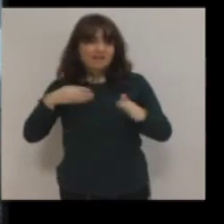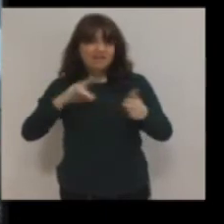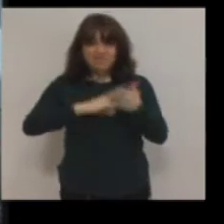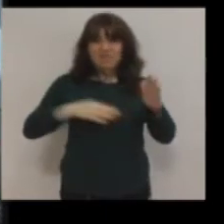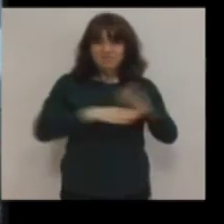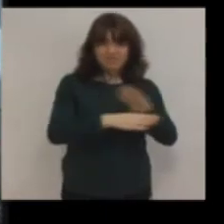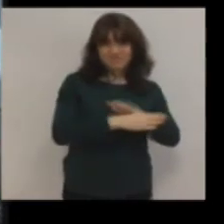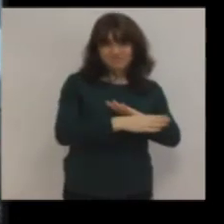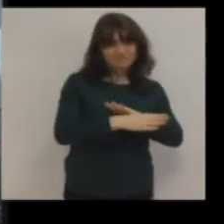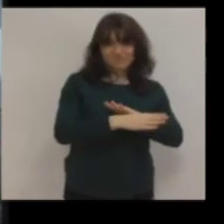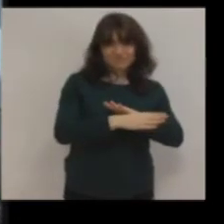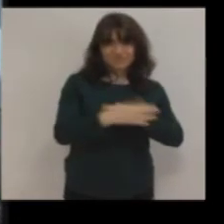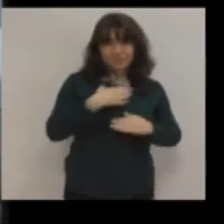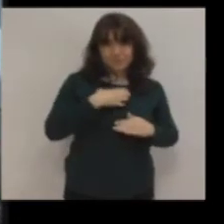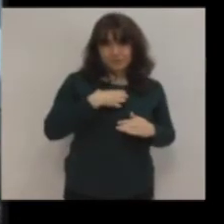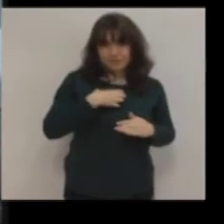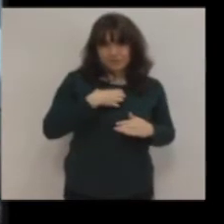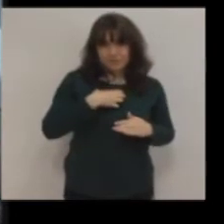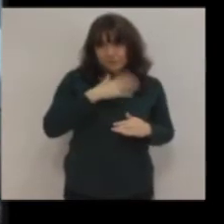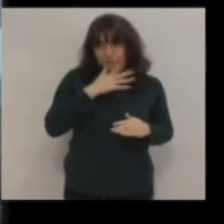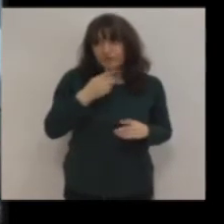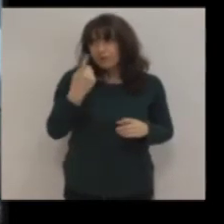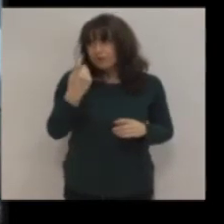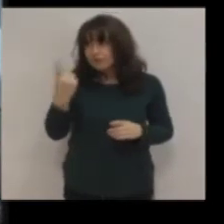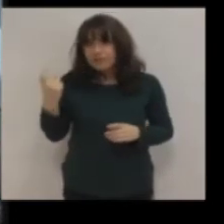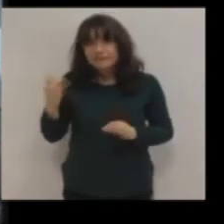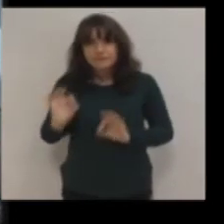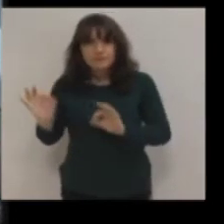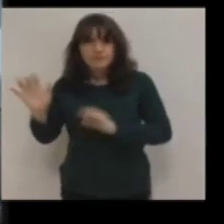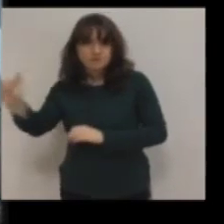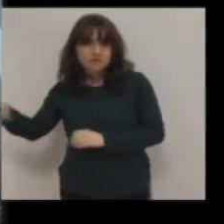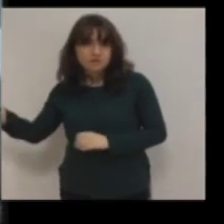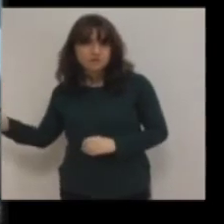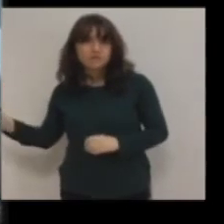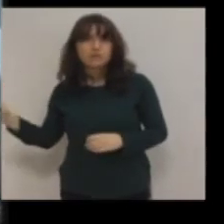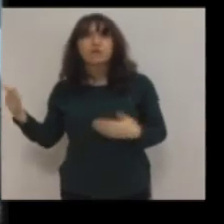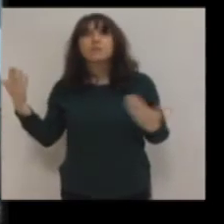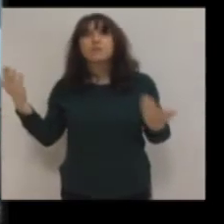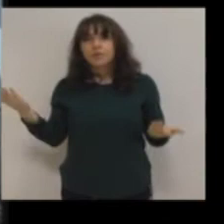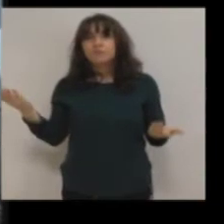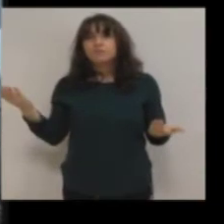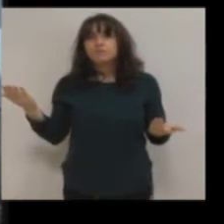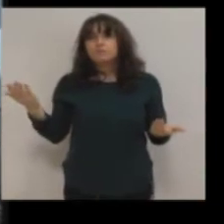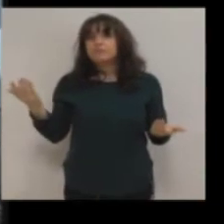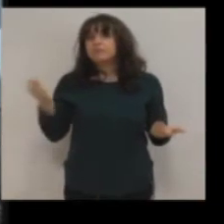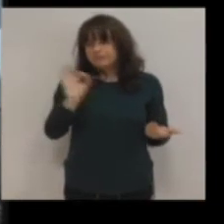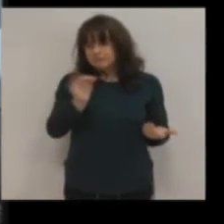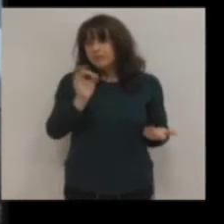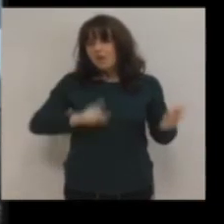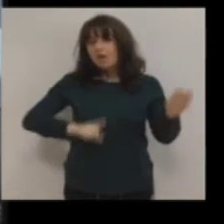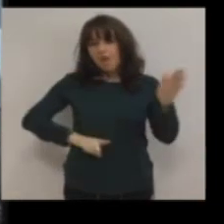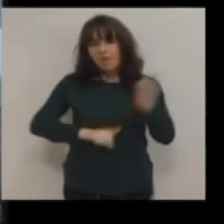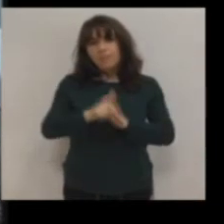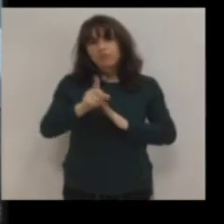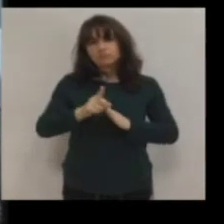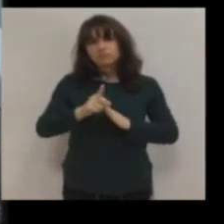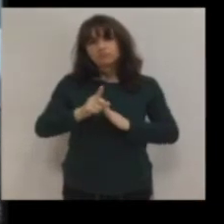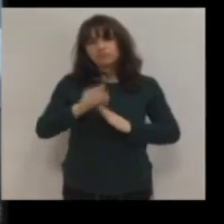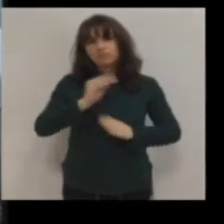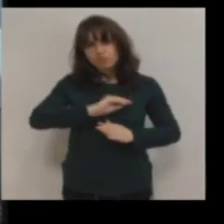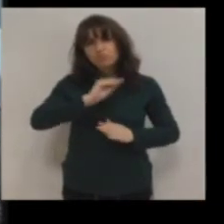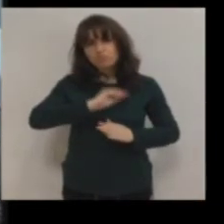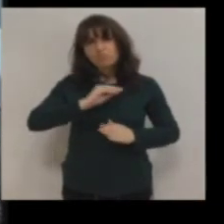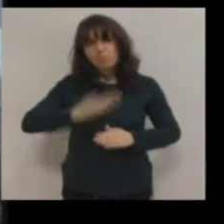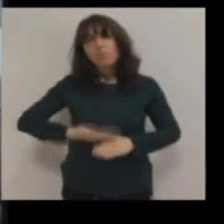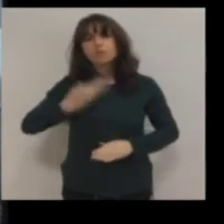para situaciones especiales. Eso no quita que el avance que hemos experimentado es muy grande y que queda mucho por hacer y que